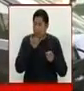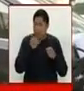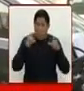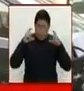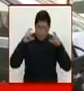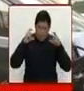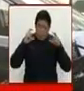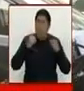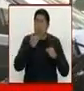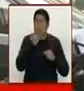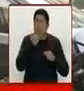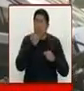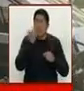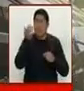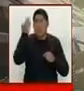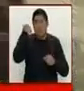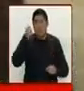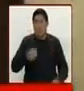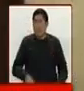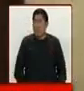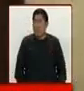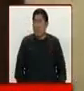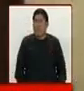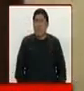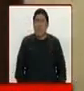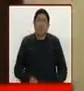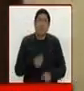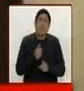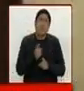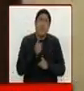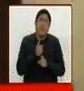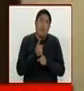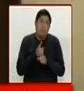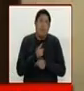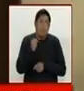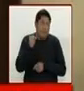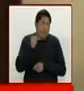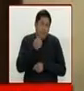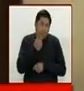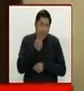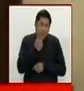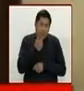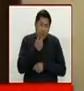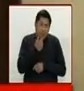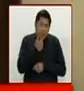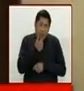las fotografías tomadas en ese entonces. Sí, precisamente con